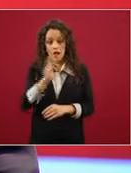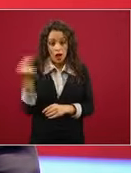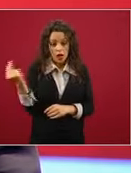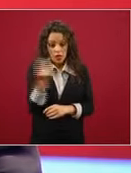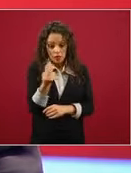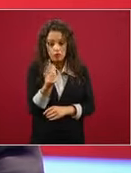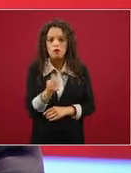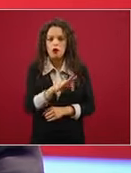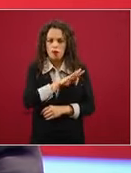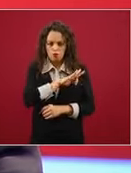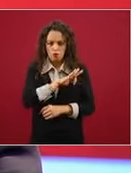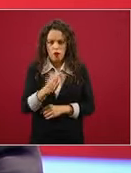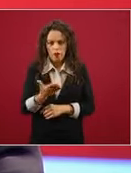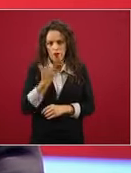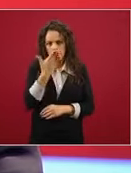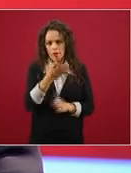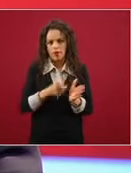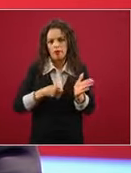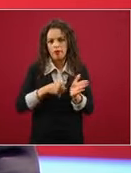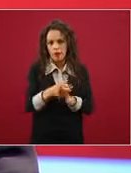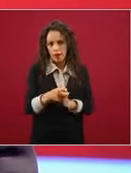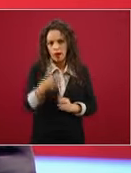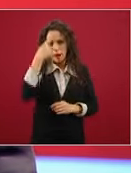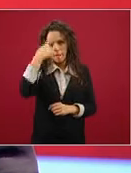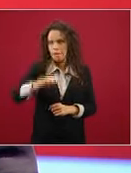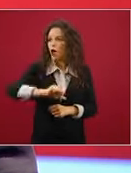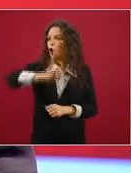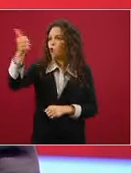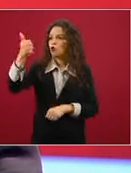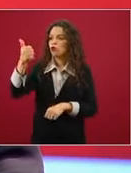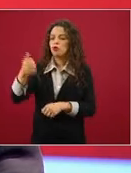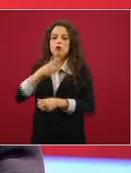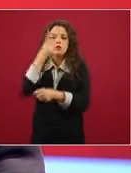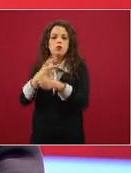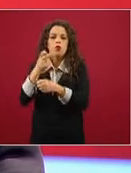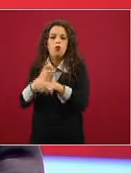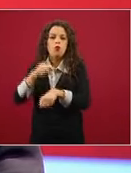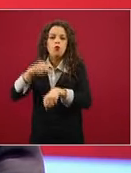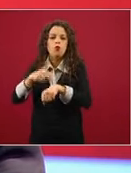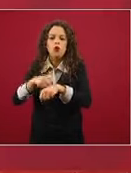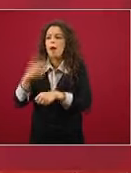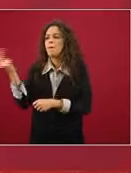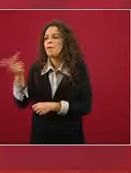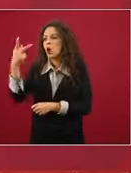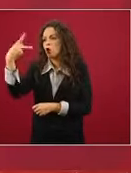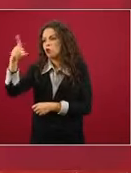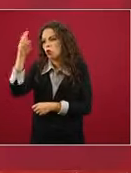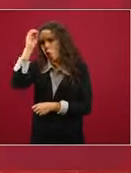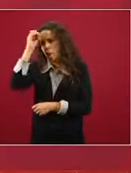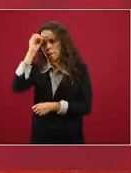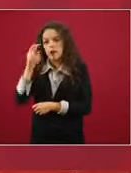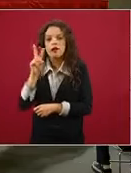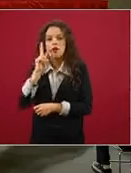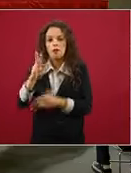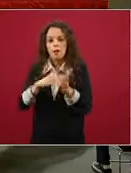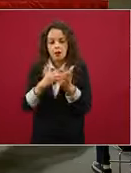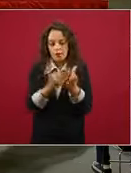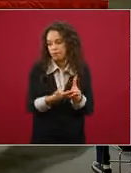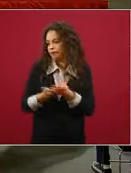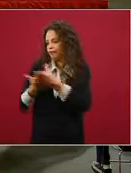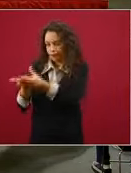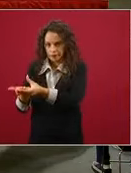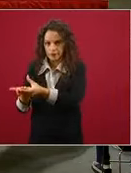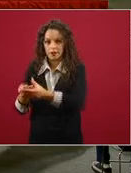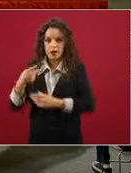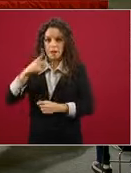también tiene derecho a consultar una segunda opinión. Es parte de los derechos de los pacientes. Gracias. Estaba por aquí